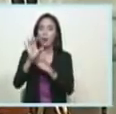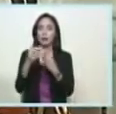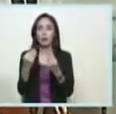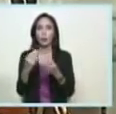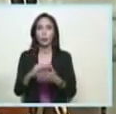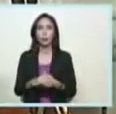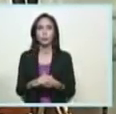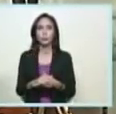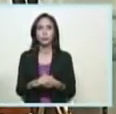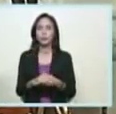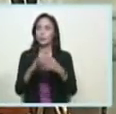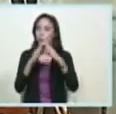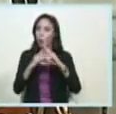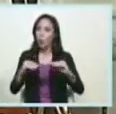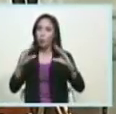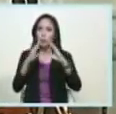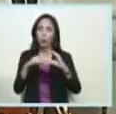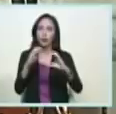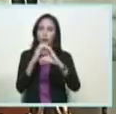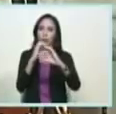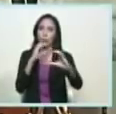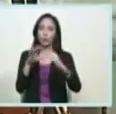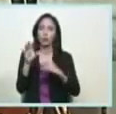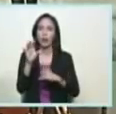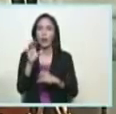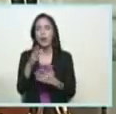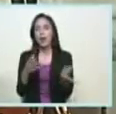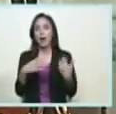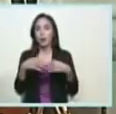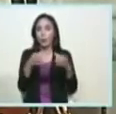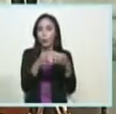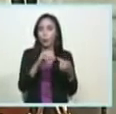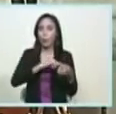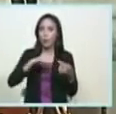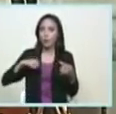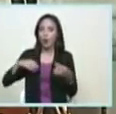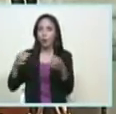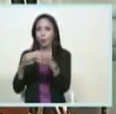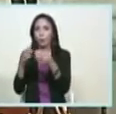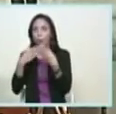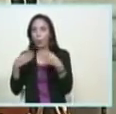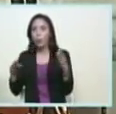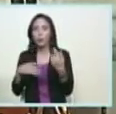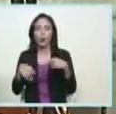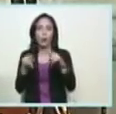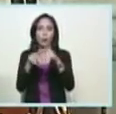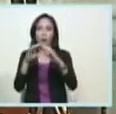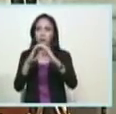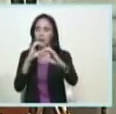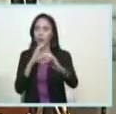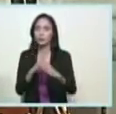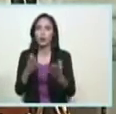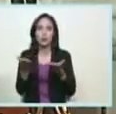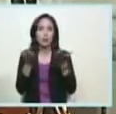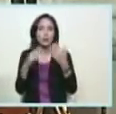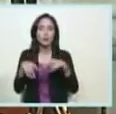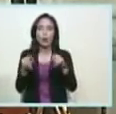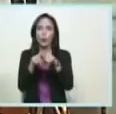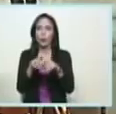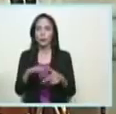todo el transporte público tanto en que está el sector privado como que está en el sector público estatal